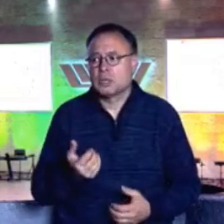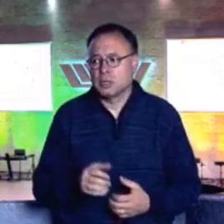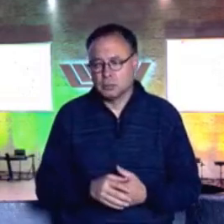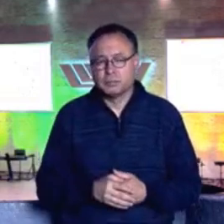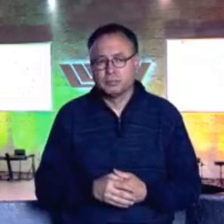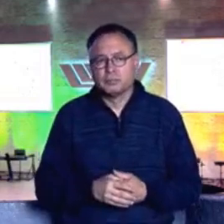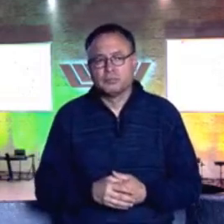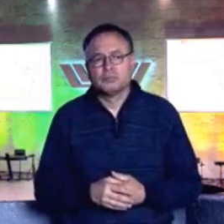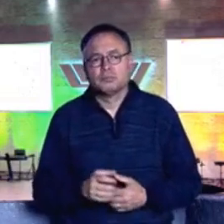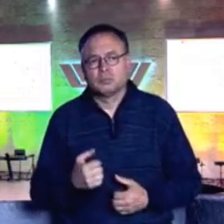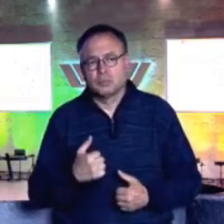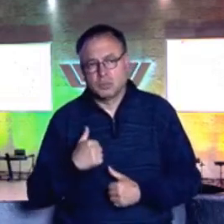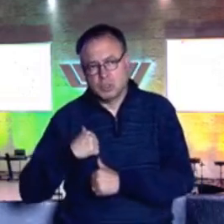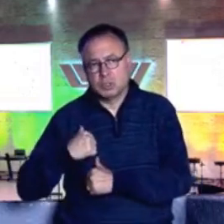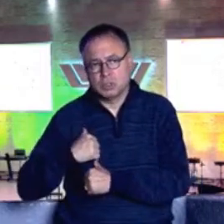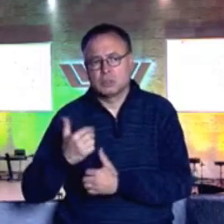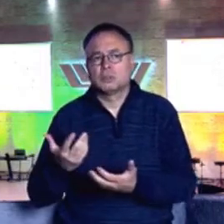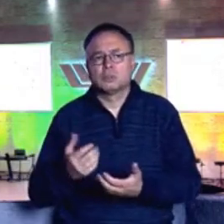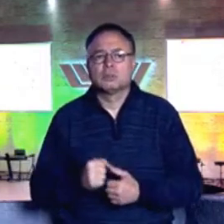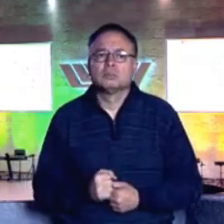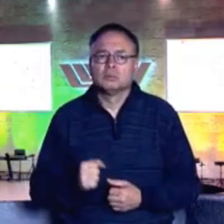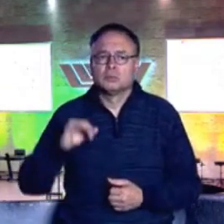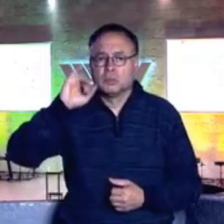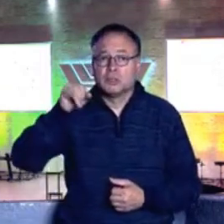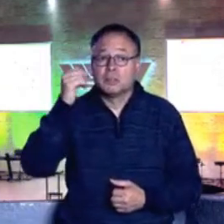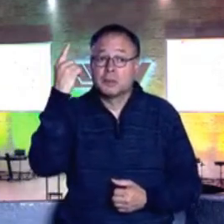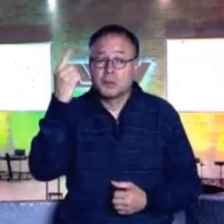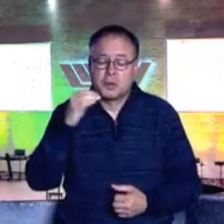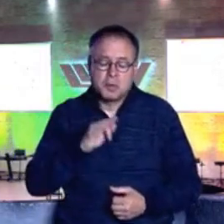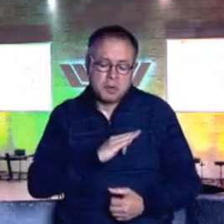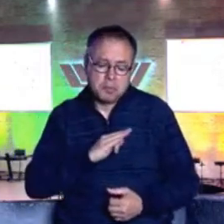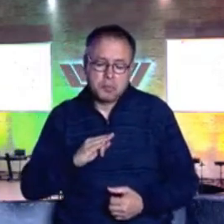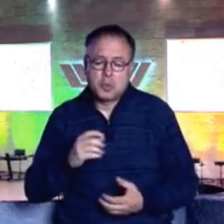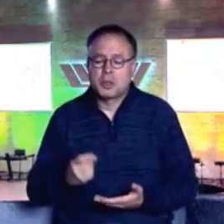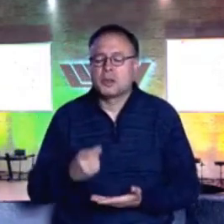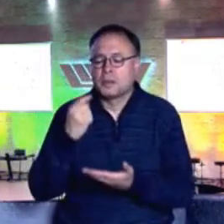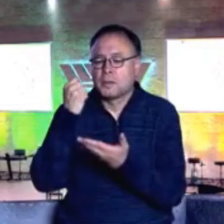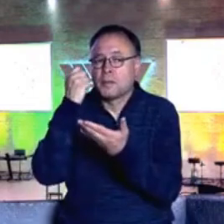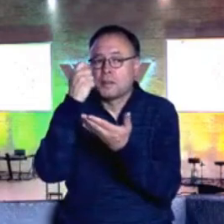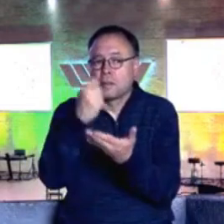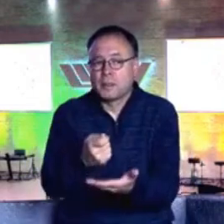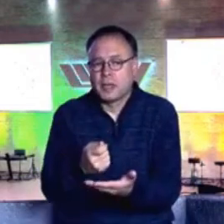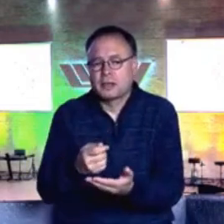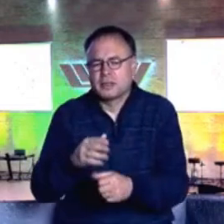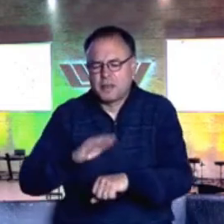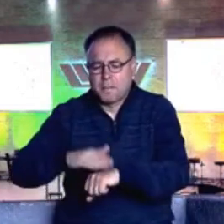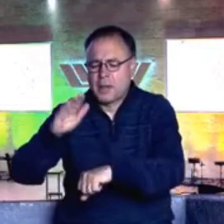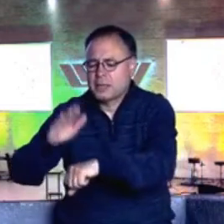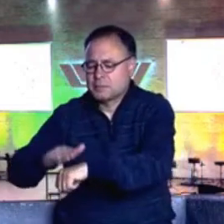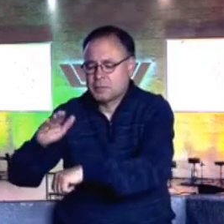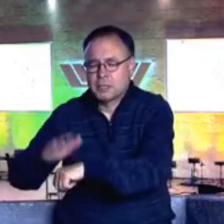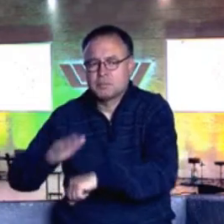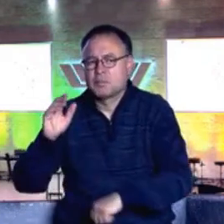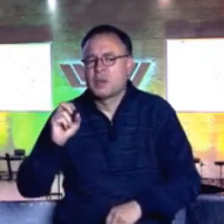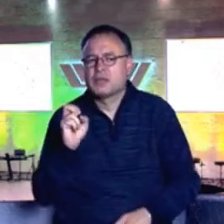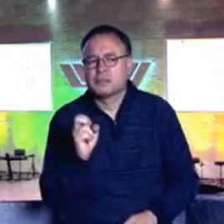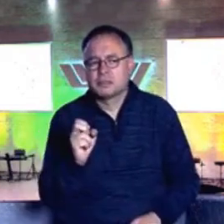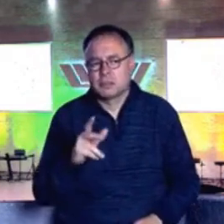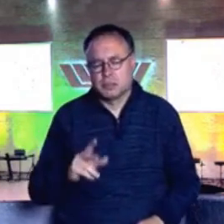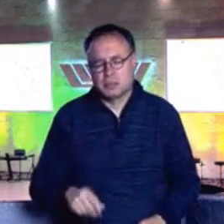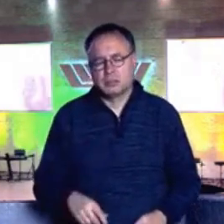le respondió Jehová puede darte mucho más que